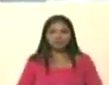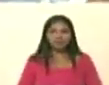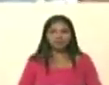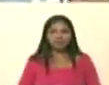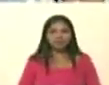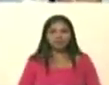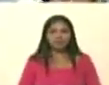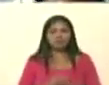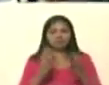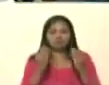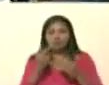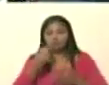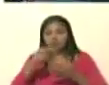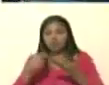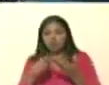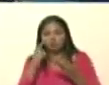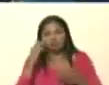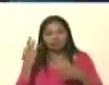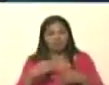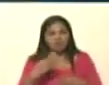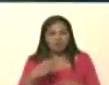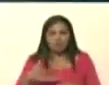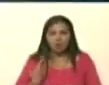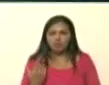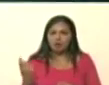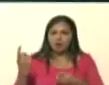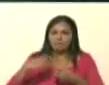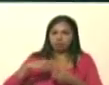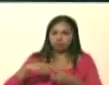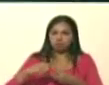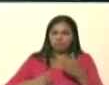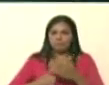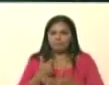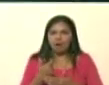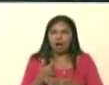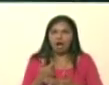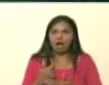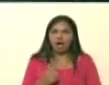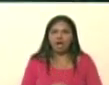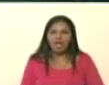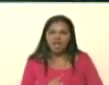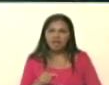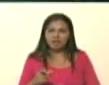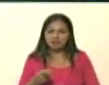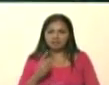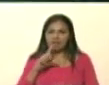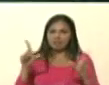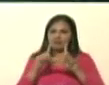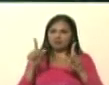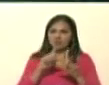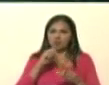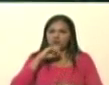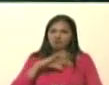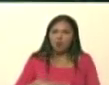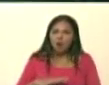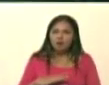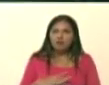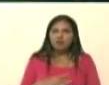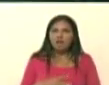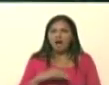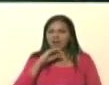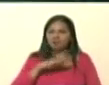muchas cosas seguramente se podrían agregar a la serie no es una serie historiográfica o